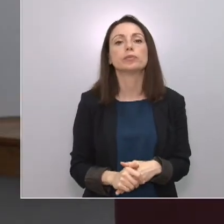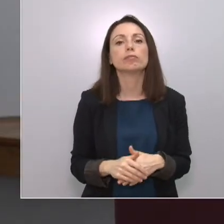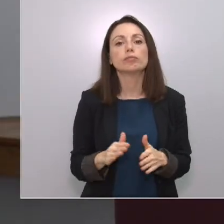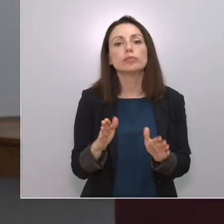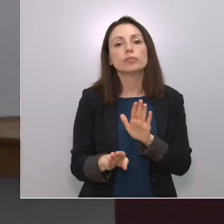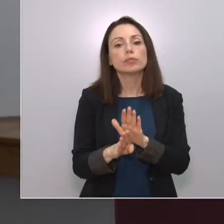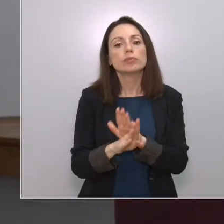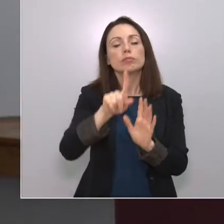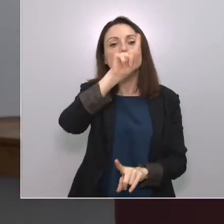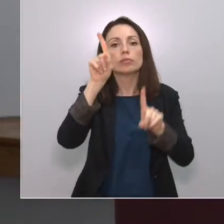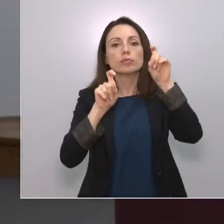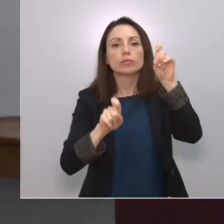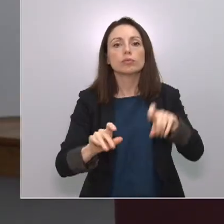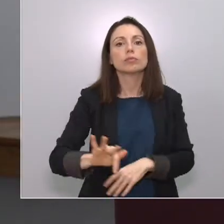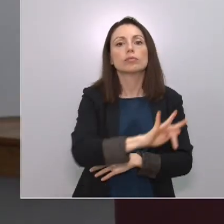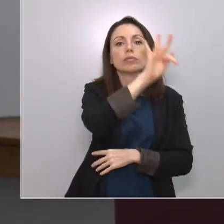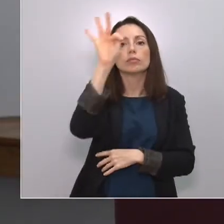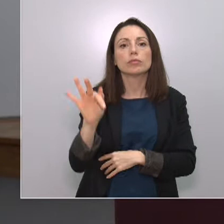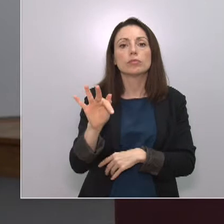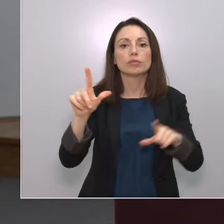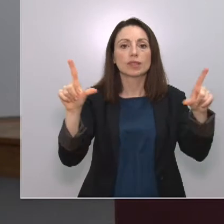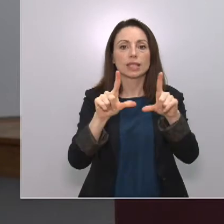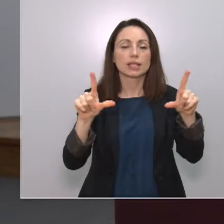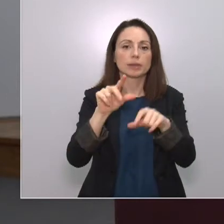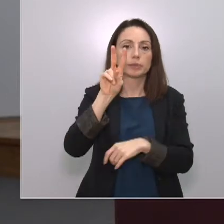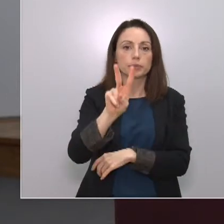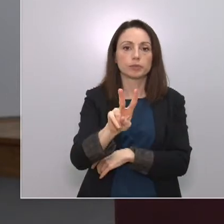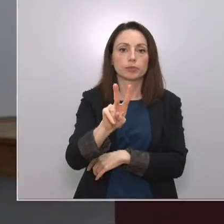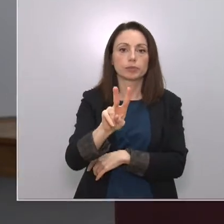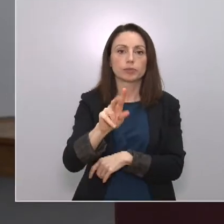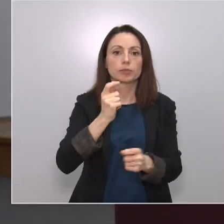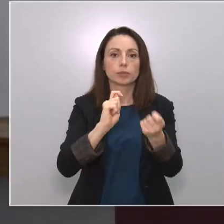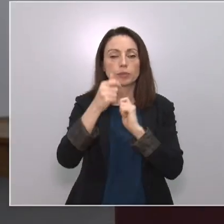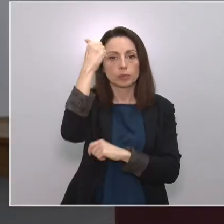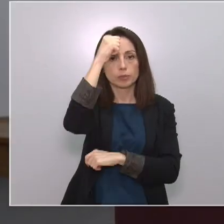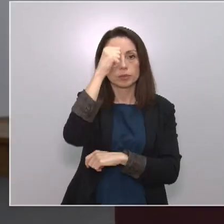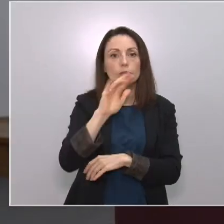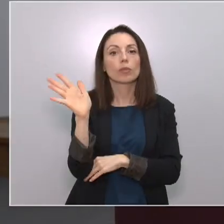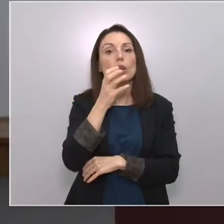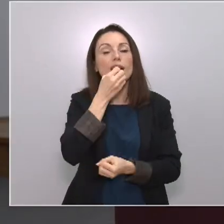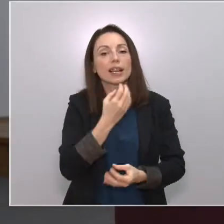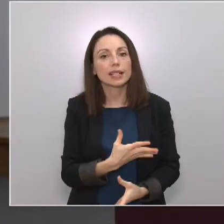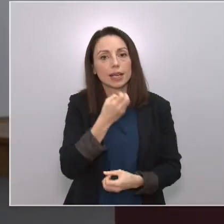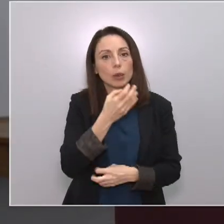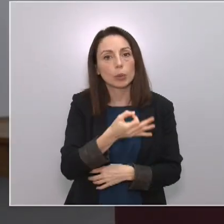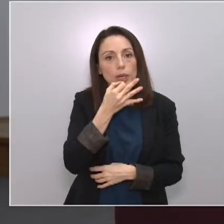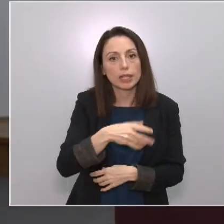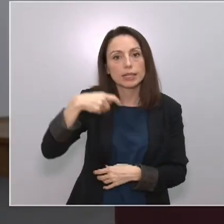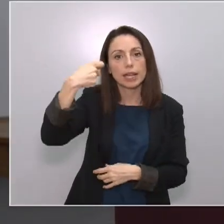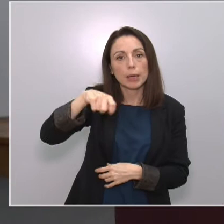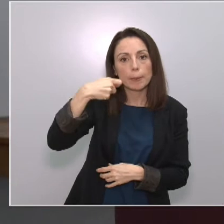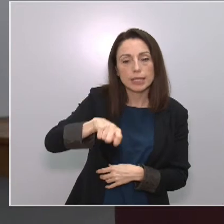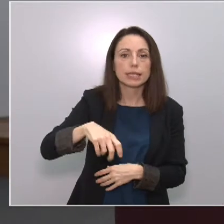Continuamos con las preguntas. Tiene ahora la palabra 7 Televisión. Antonio Gregorio. Hola, ¿qué tal? Buenas tardes,